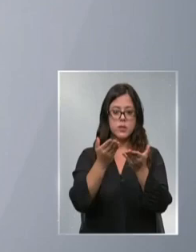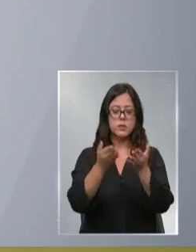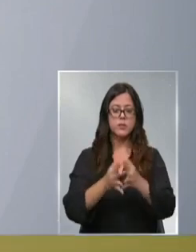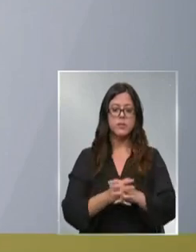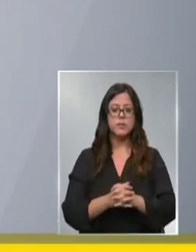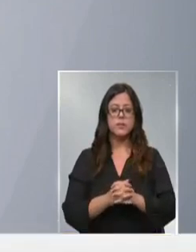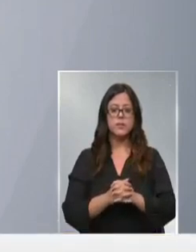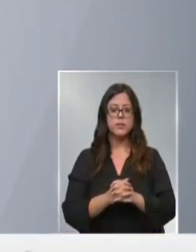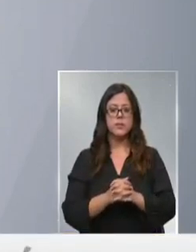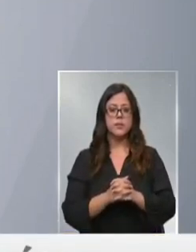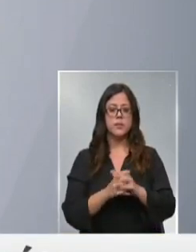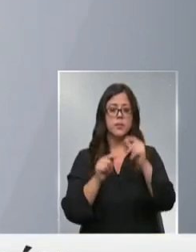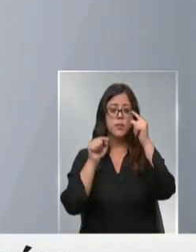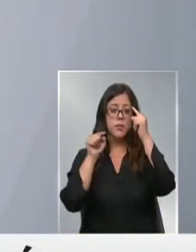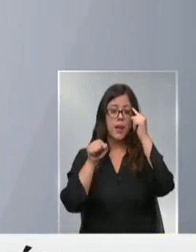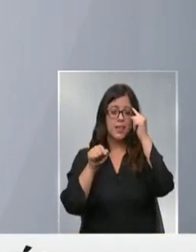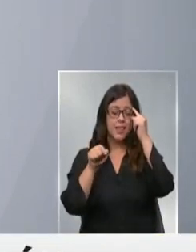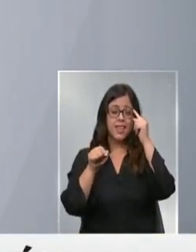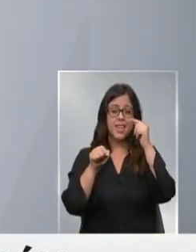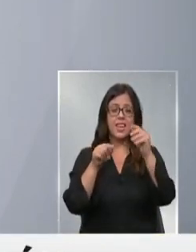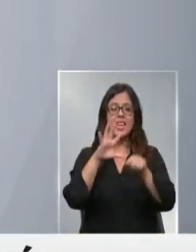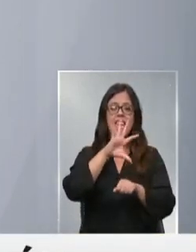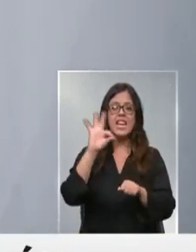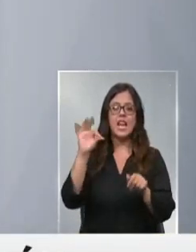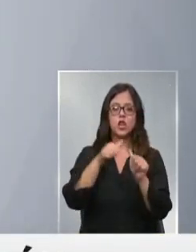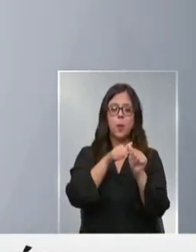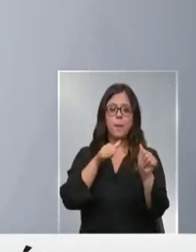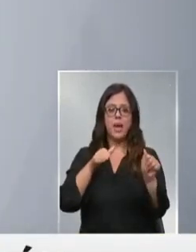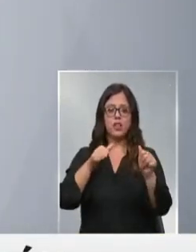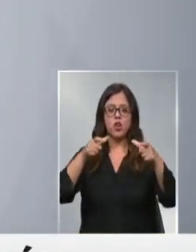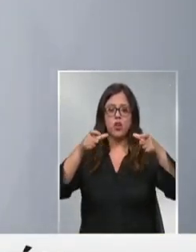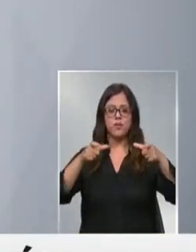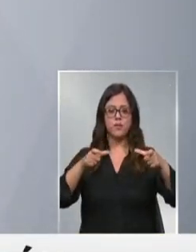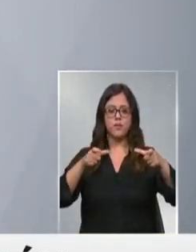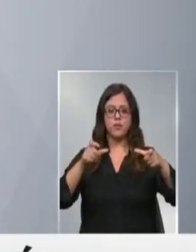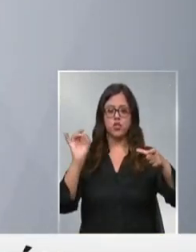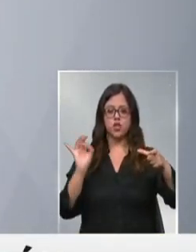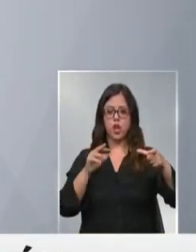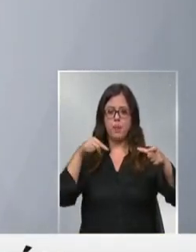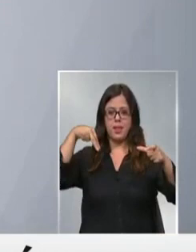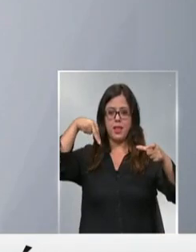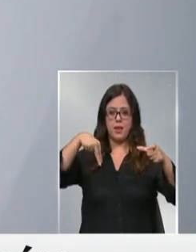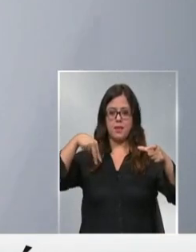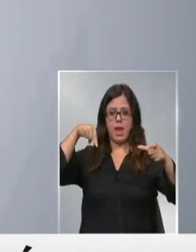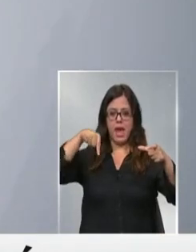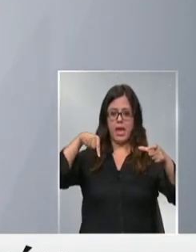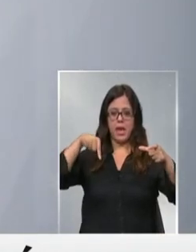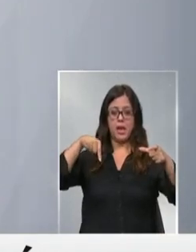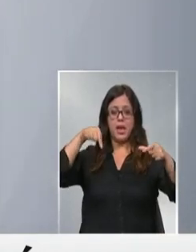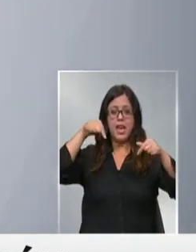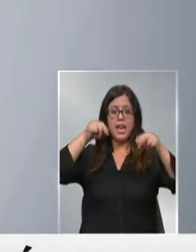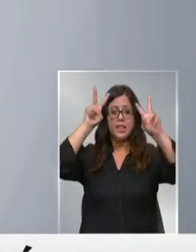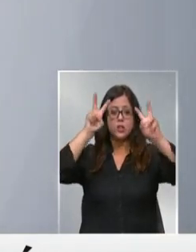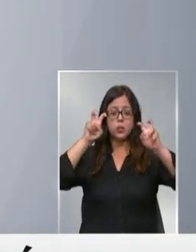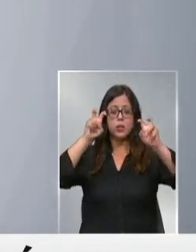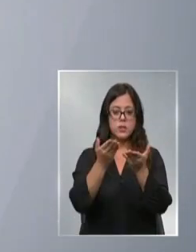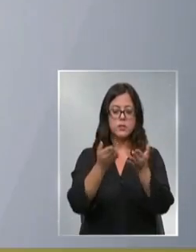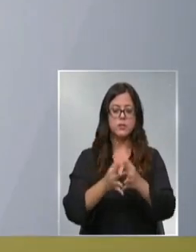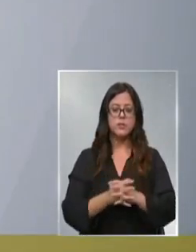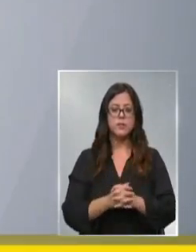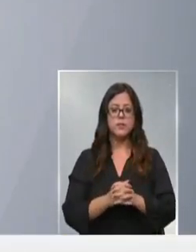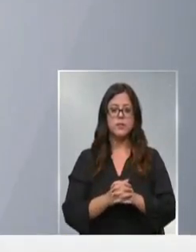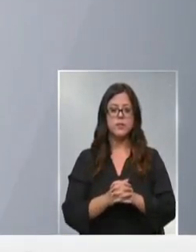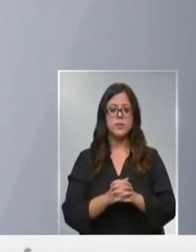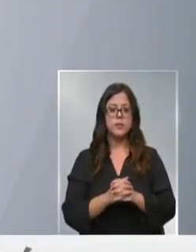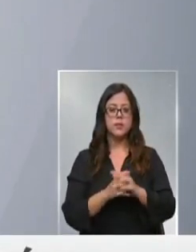al alarmante aumento en las actividades del volcán de Villarrica y cuáles podrían llegar a ser las consecuencias.